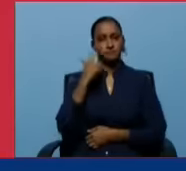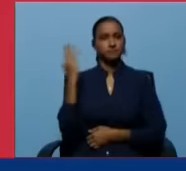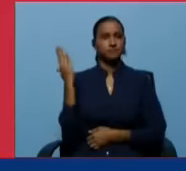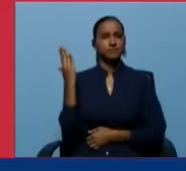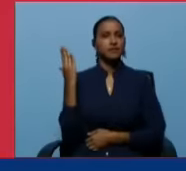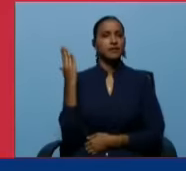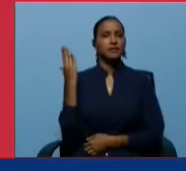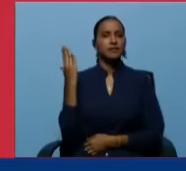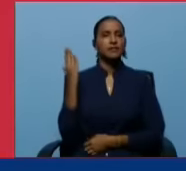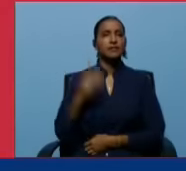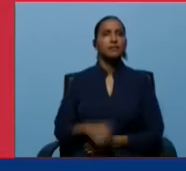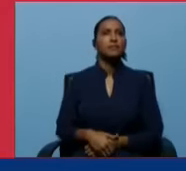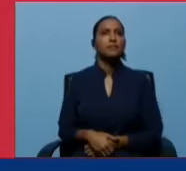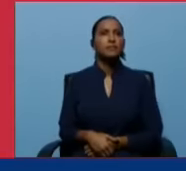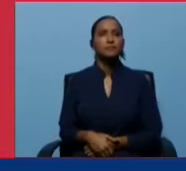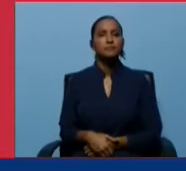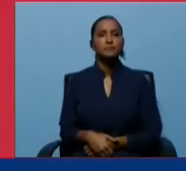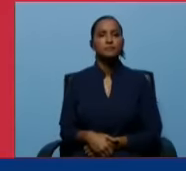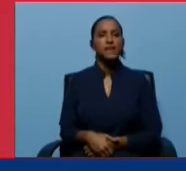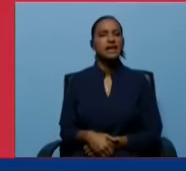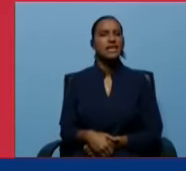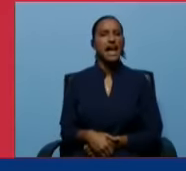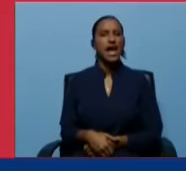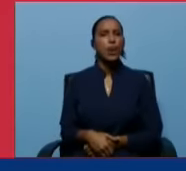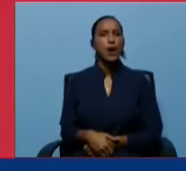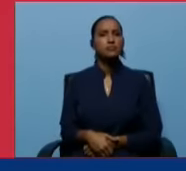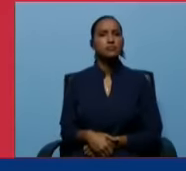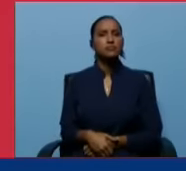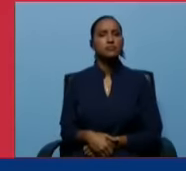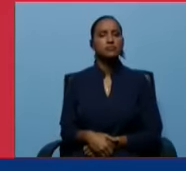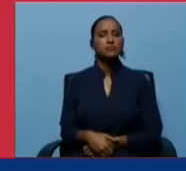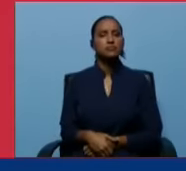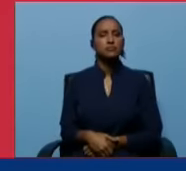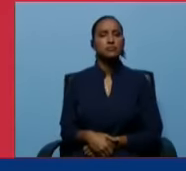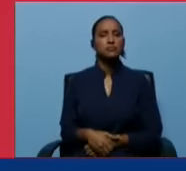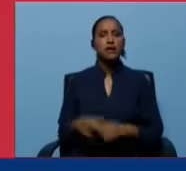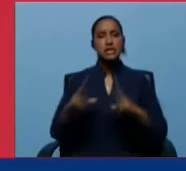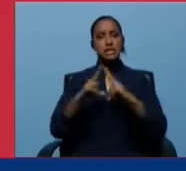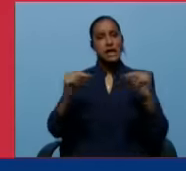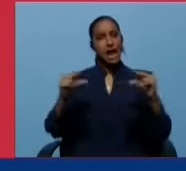Nicaragua, territorio libre de la América, como decía Radio Habana Cuba.